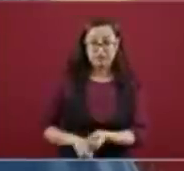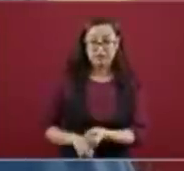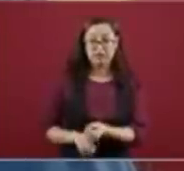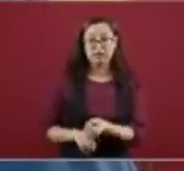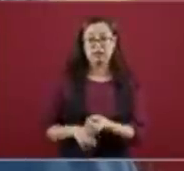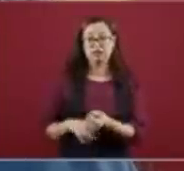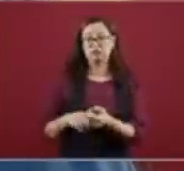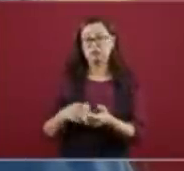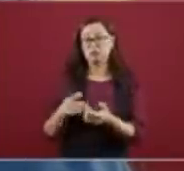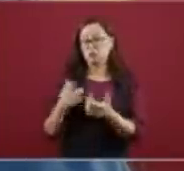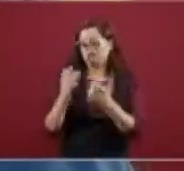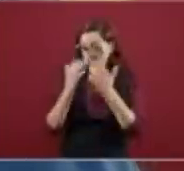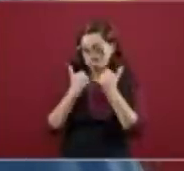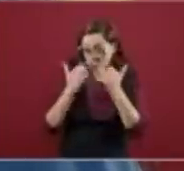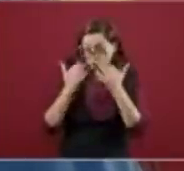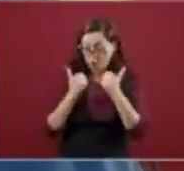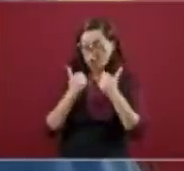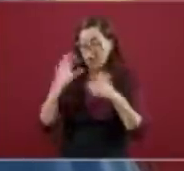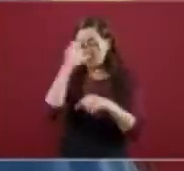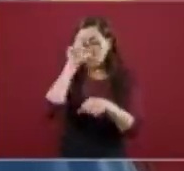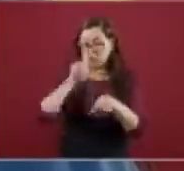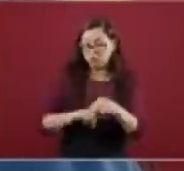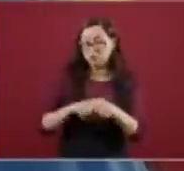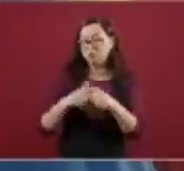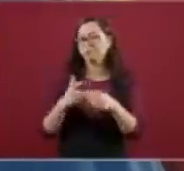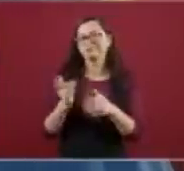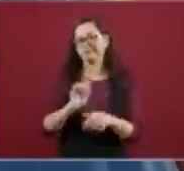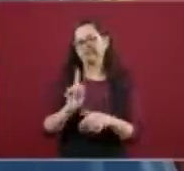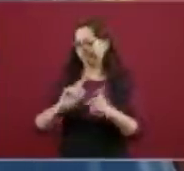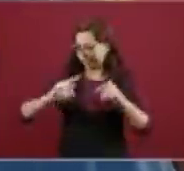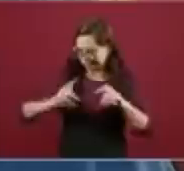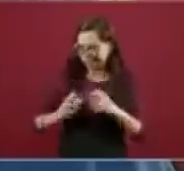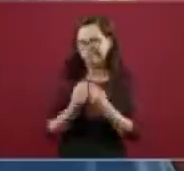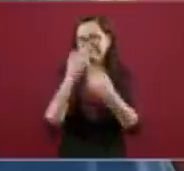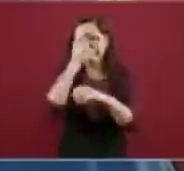muchos casos precedida por una transformación cultural. Esto